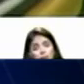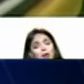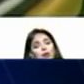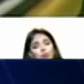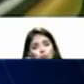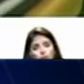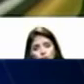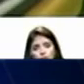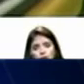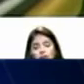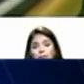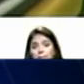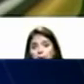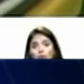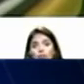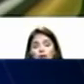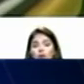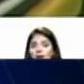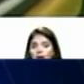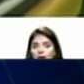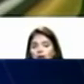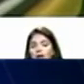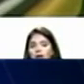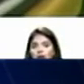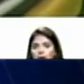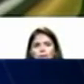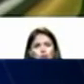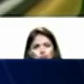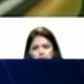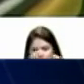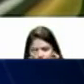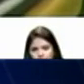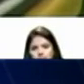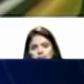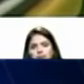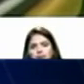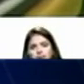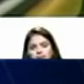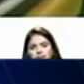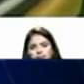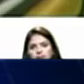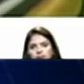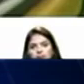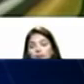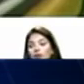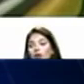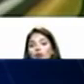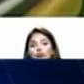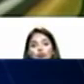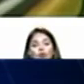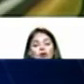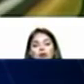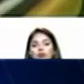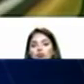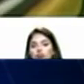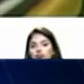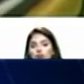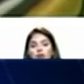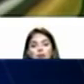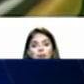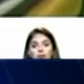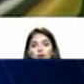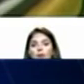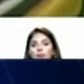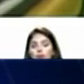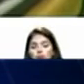importante y por lo cual voy a dar lectura para que no quepa la menor duda, todos los organismos del poder